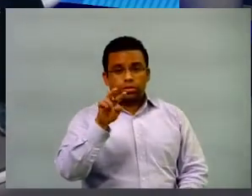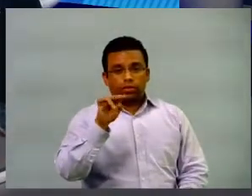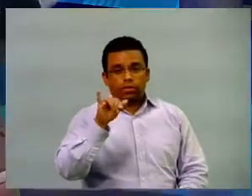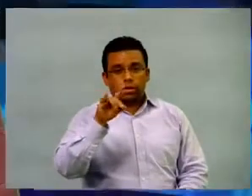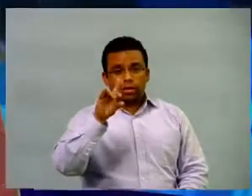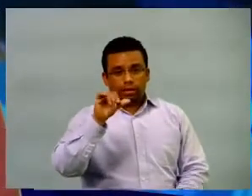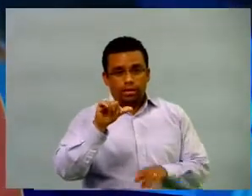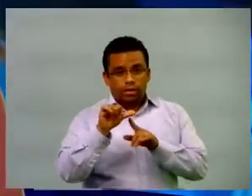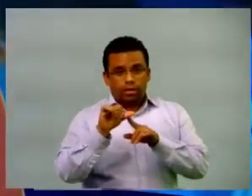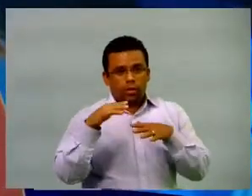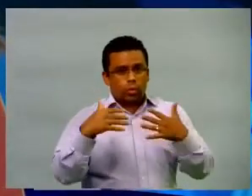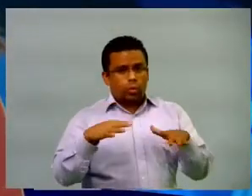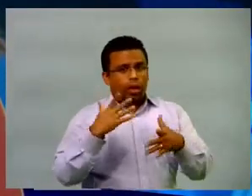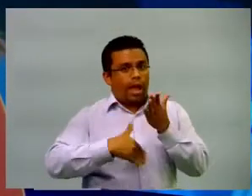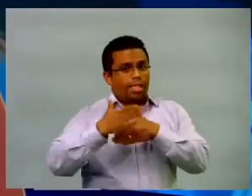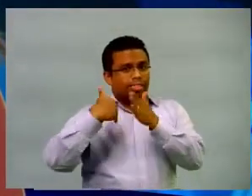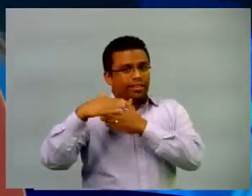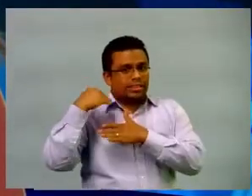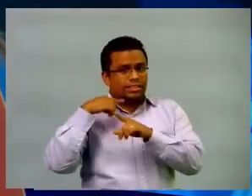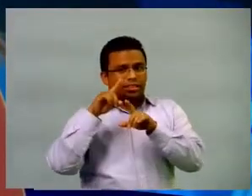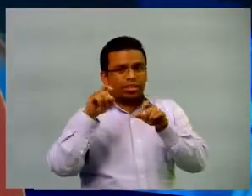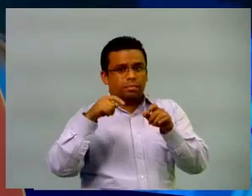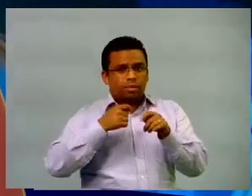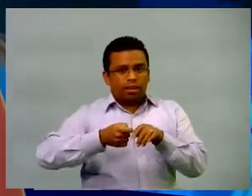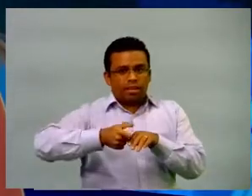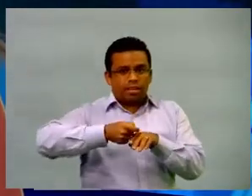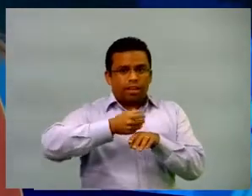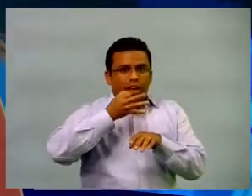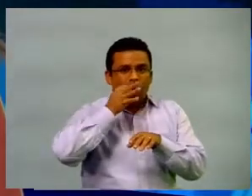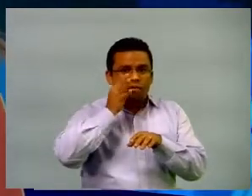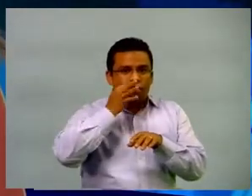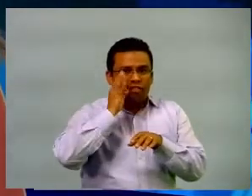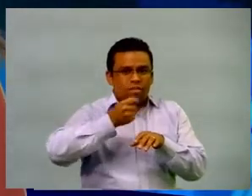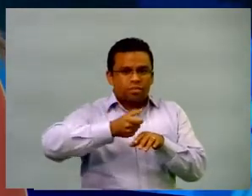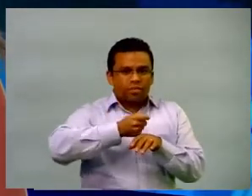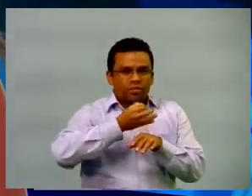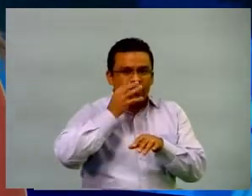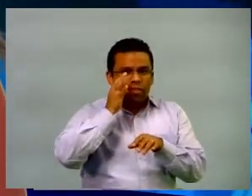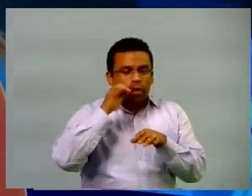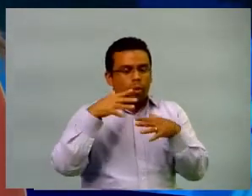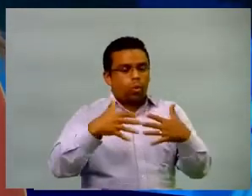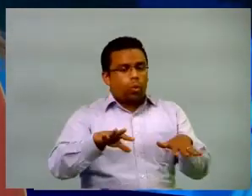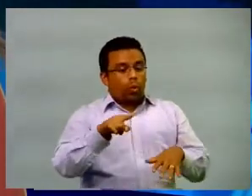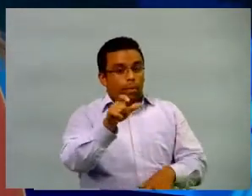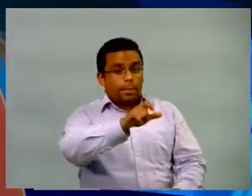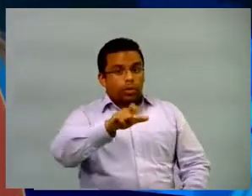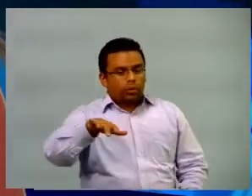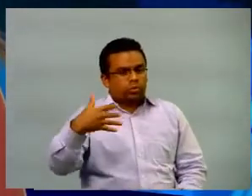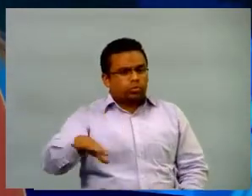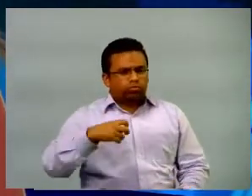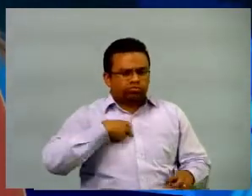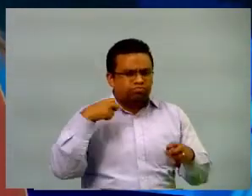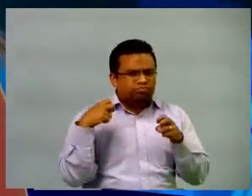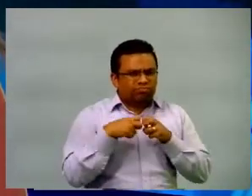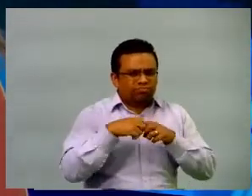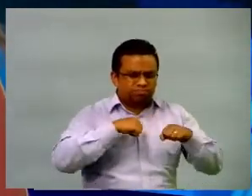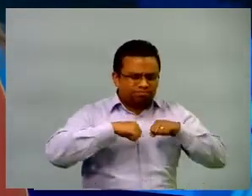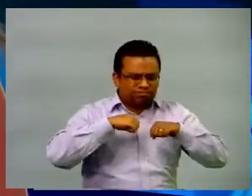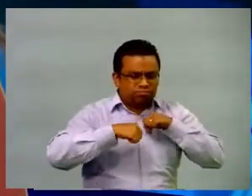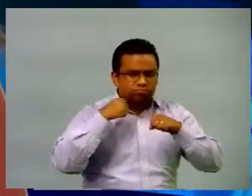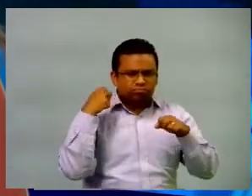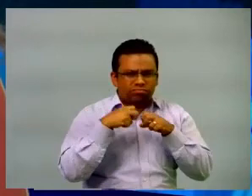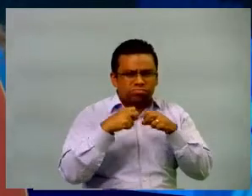en años anteriores, muy pilos estos docentes, muy dedicados y unos niños completamente entusiastas